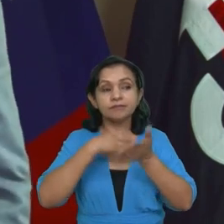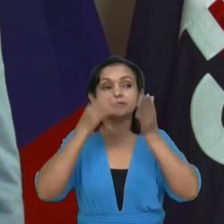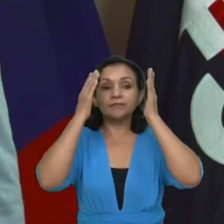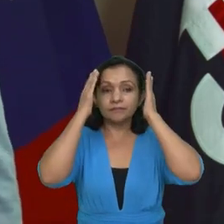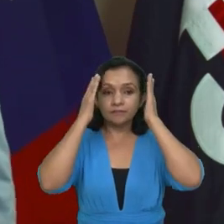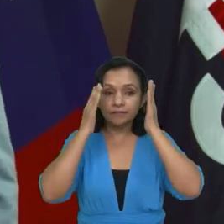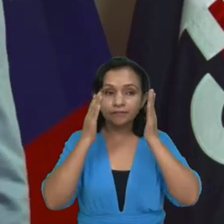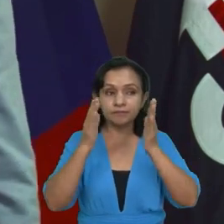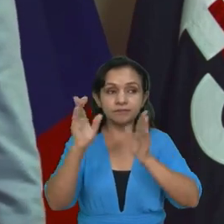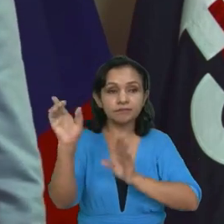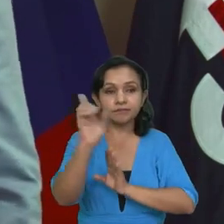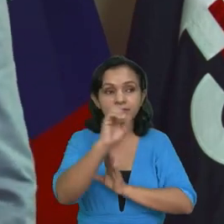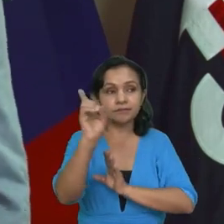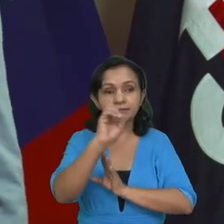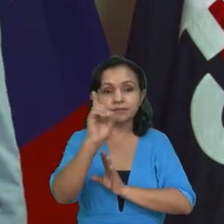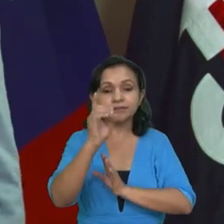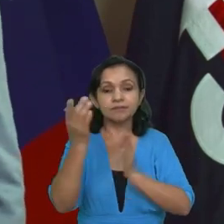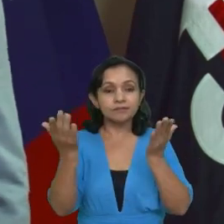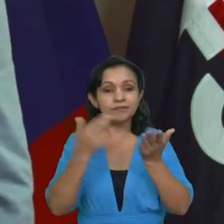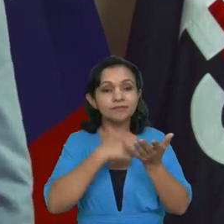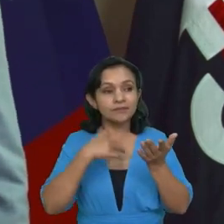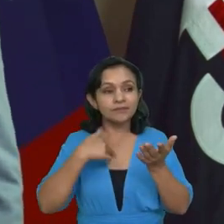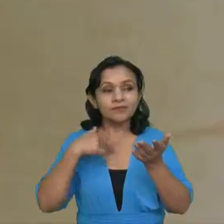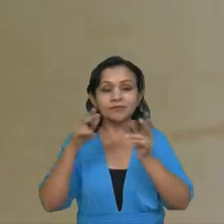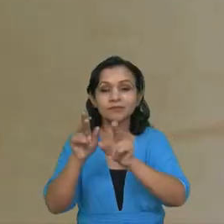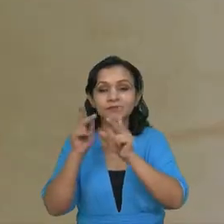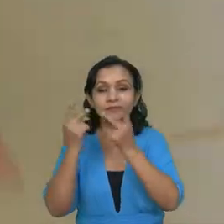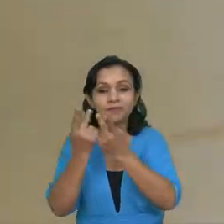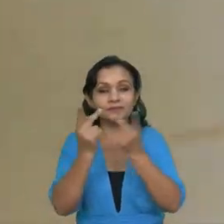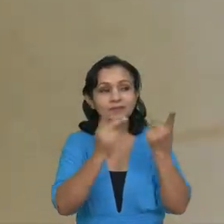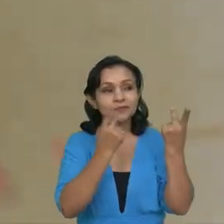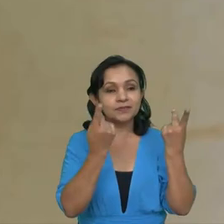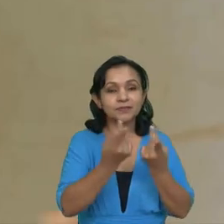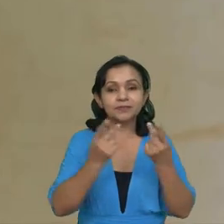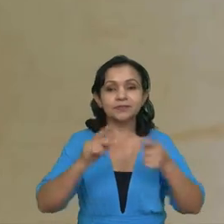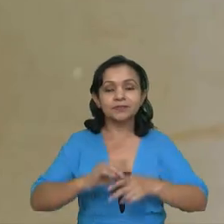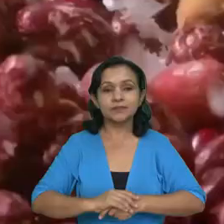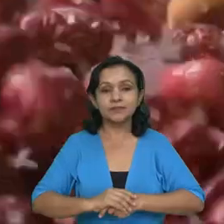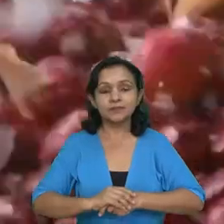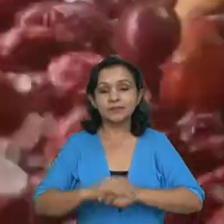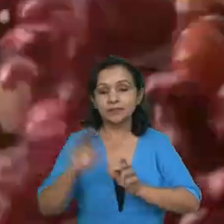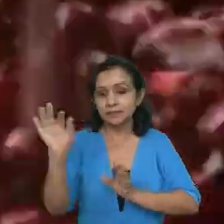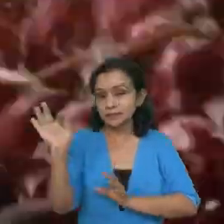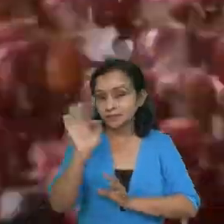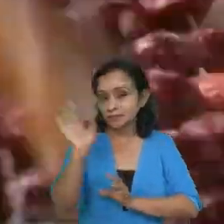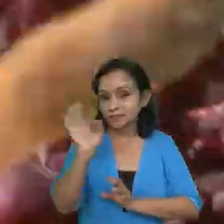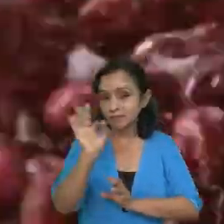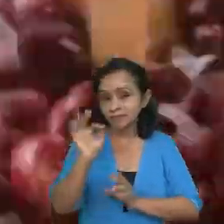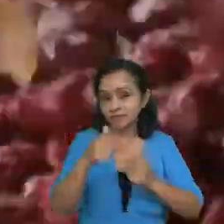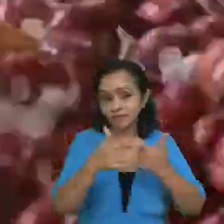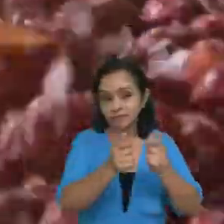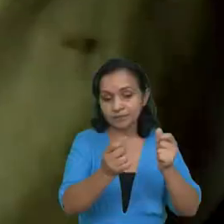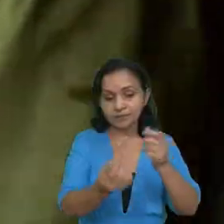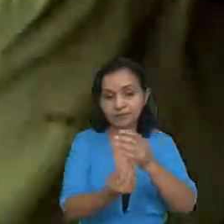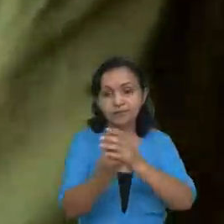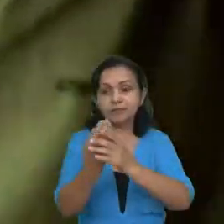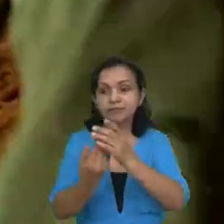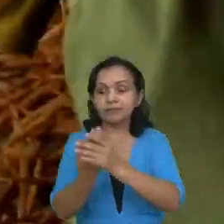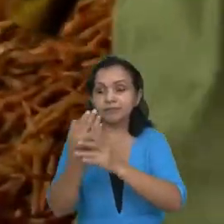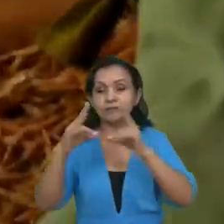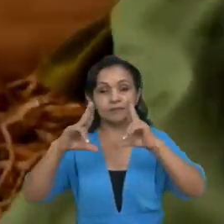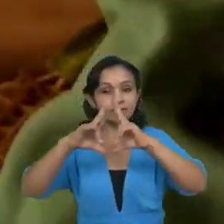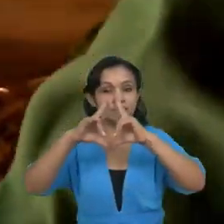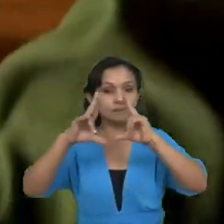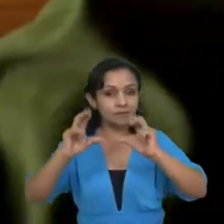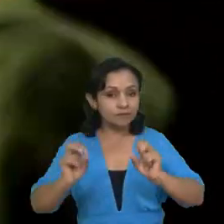hacia nuestros protagonistas que son nuestra población de esta manera los pequeños y medianos productores nicaragüenses